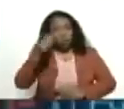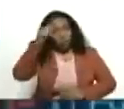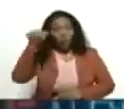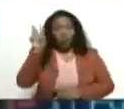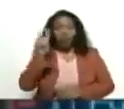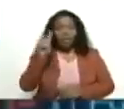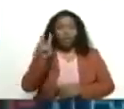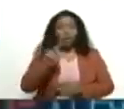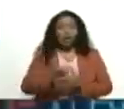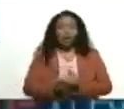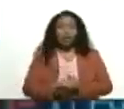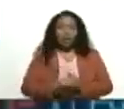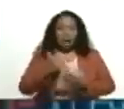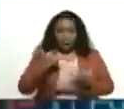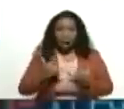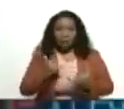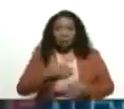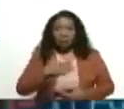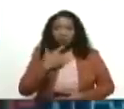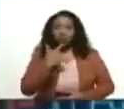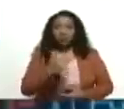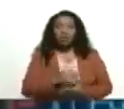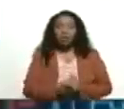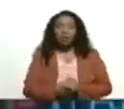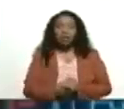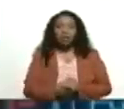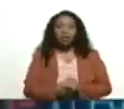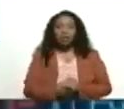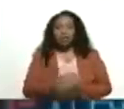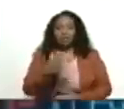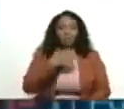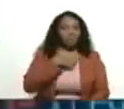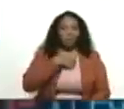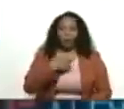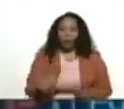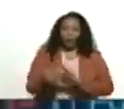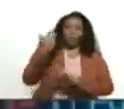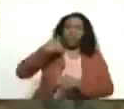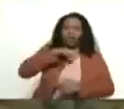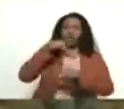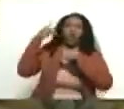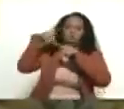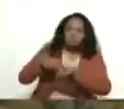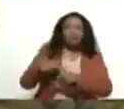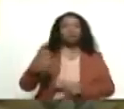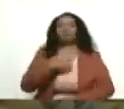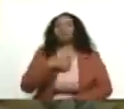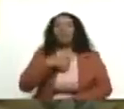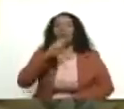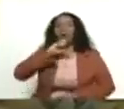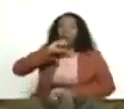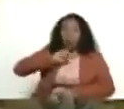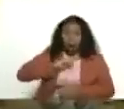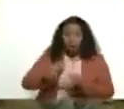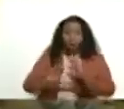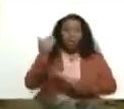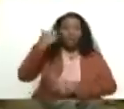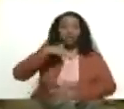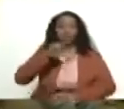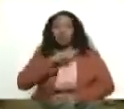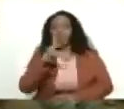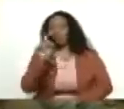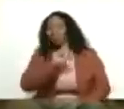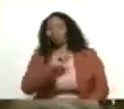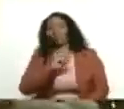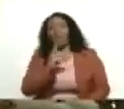ahora podemos decirle: no pudieron con nosotros. El odio no pudo con nosotros.